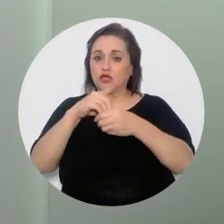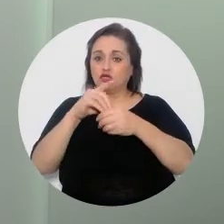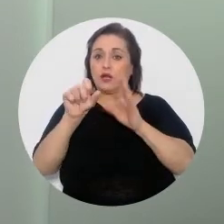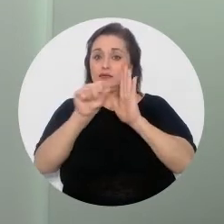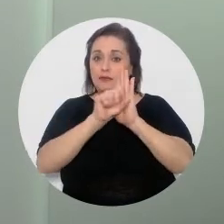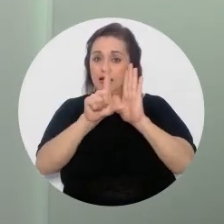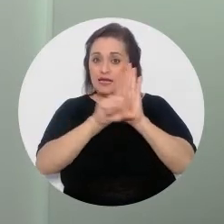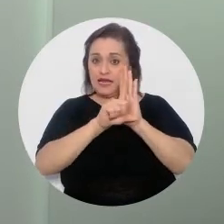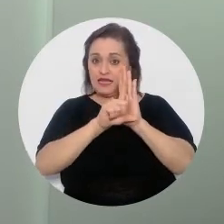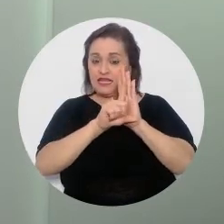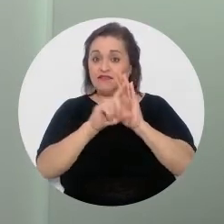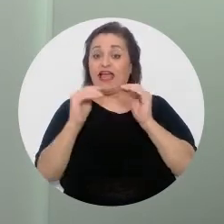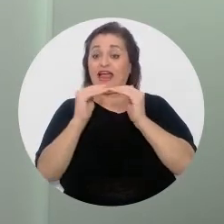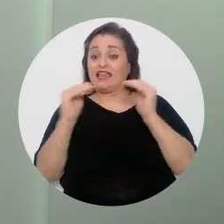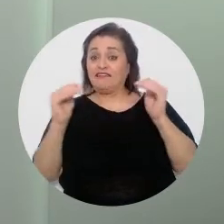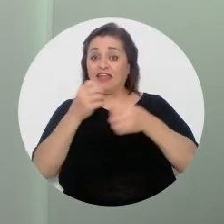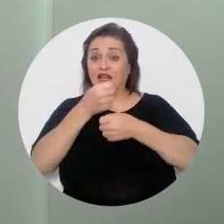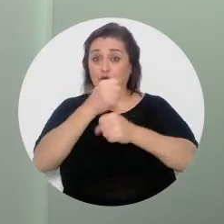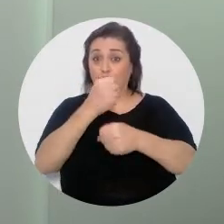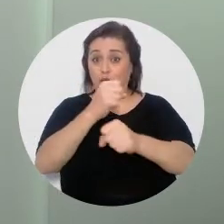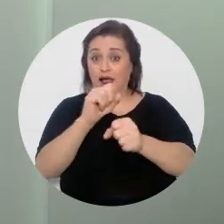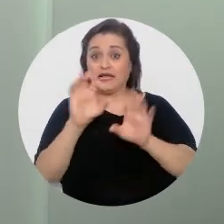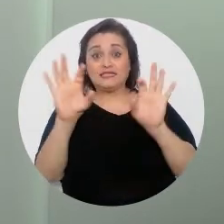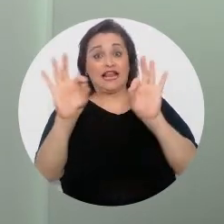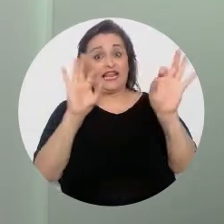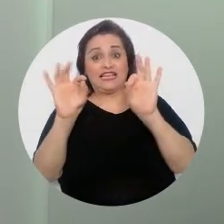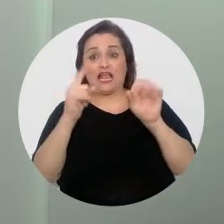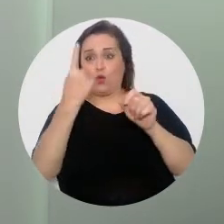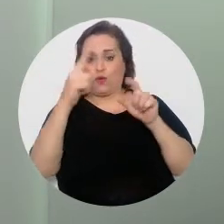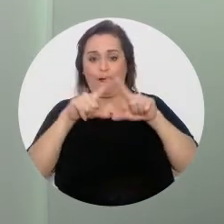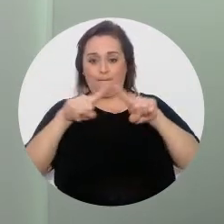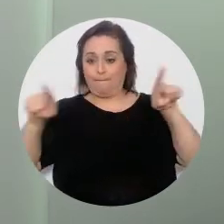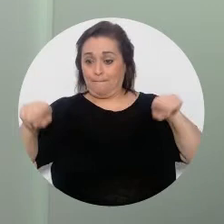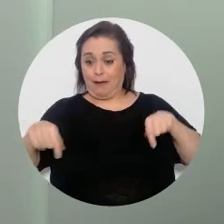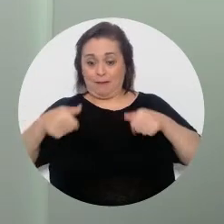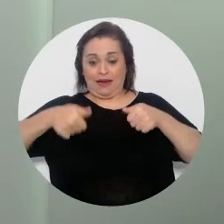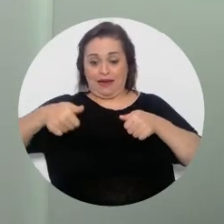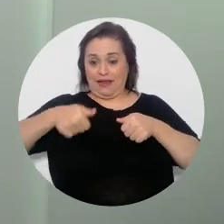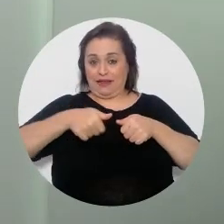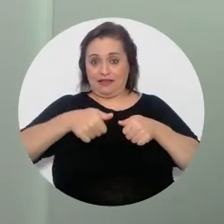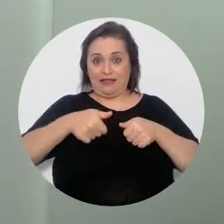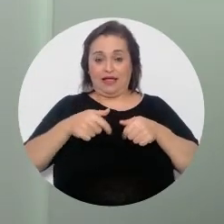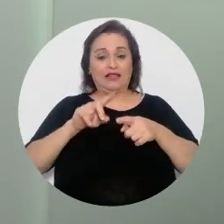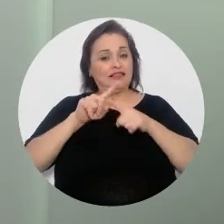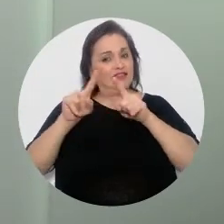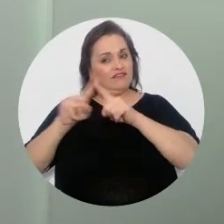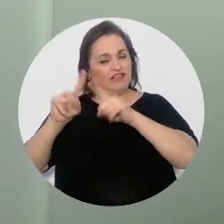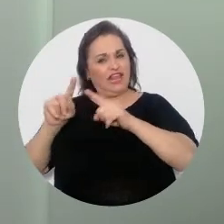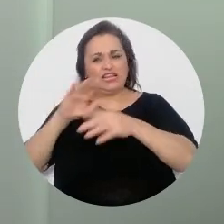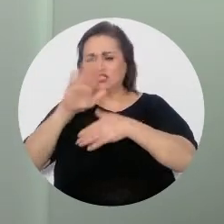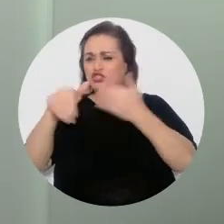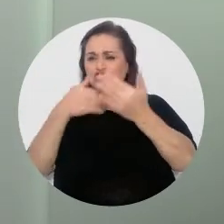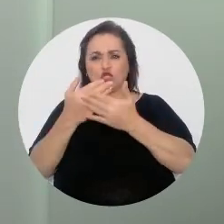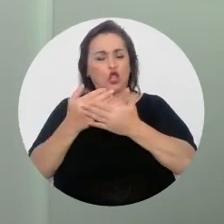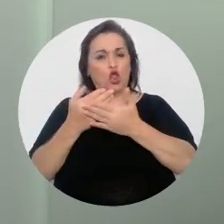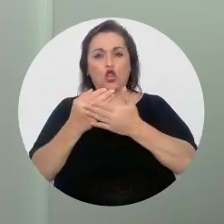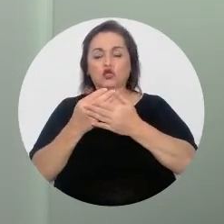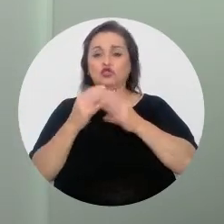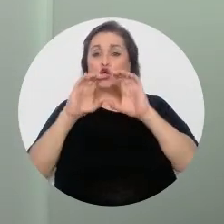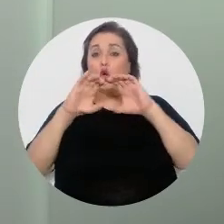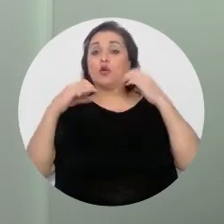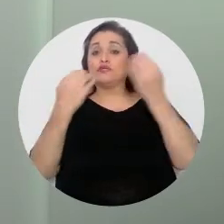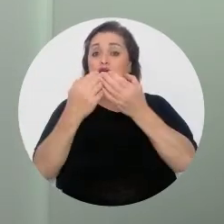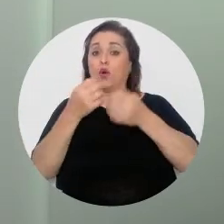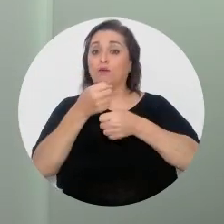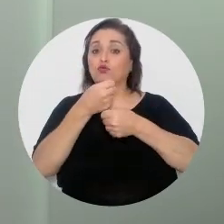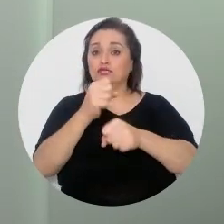a la Asamblea Legislativa, y a nivel local se elegían en una sola papeleta las regidurías para todos los consejos